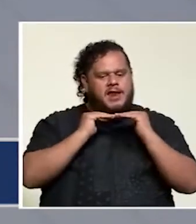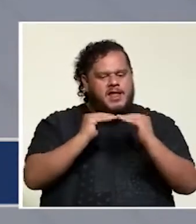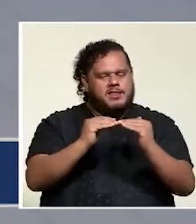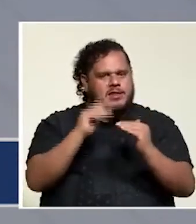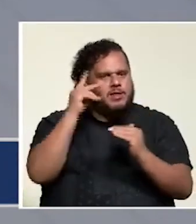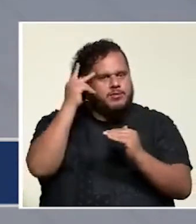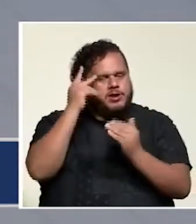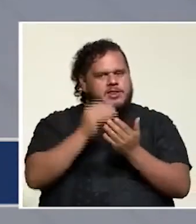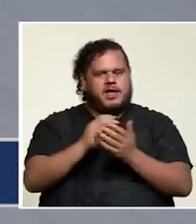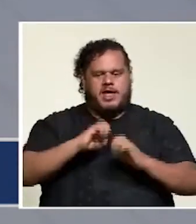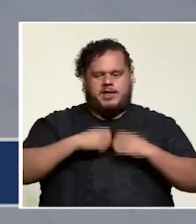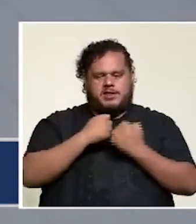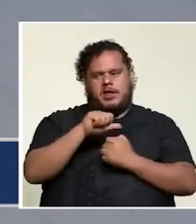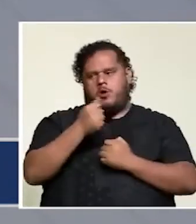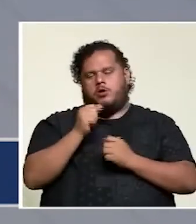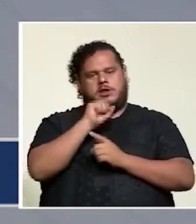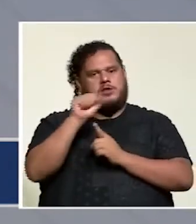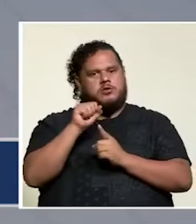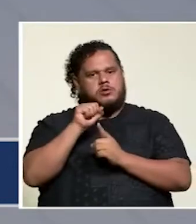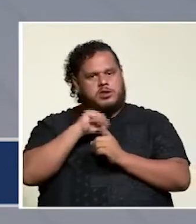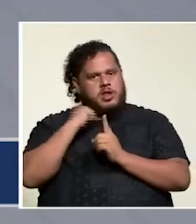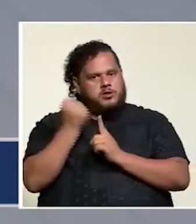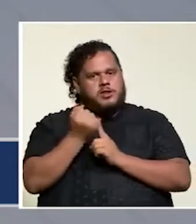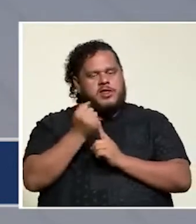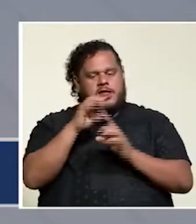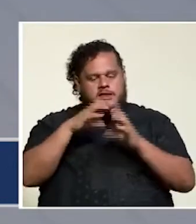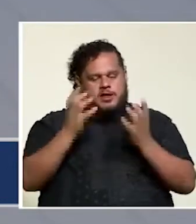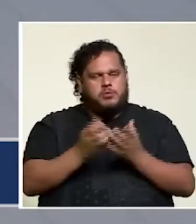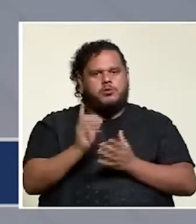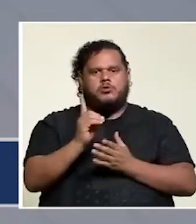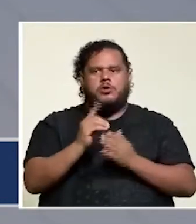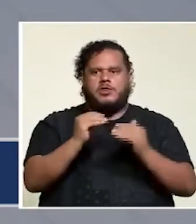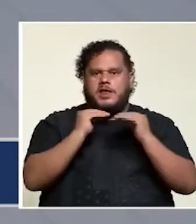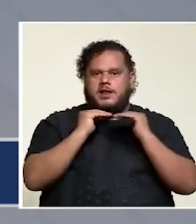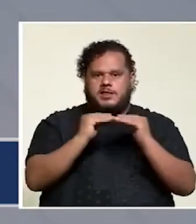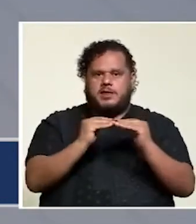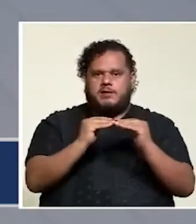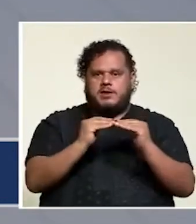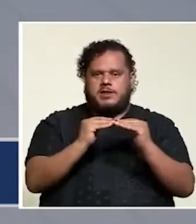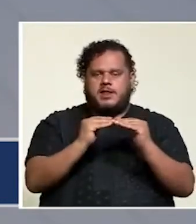Hay otras sociedades en el mundo en donde la estabilidad